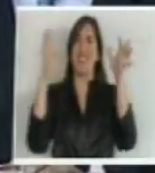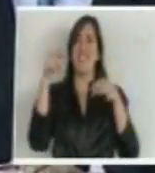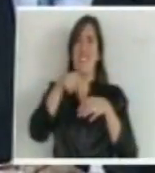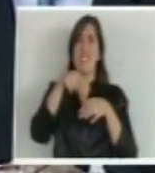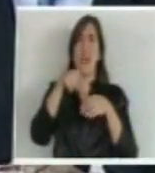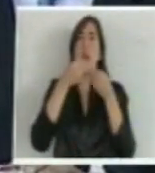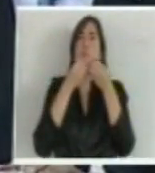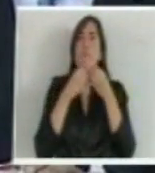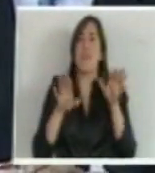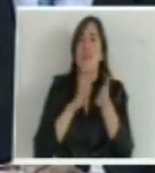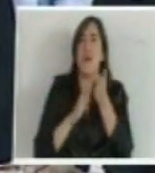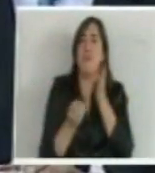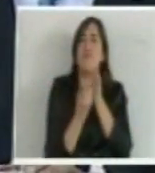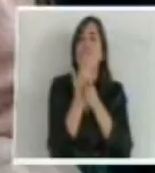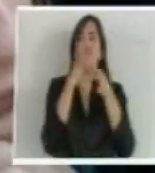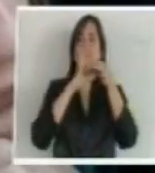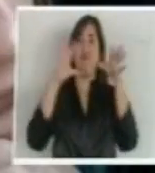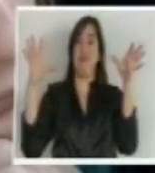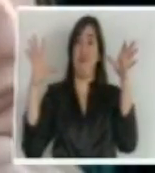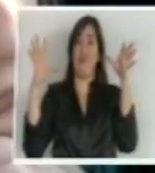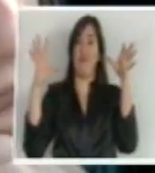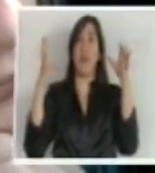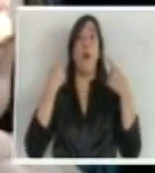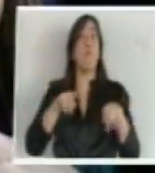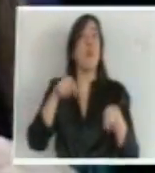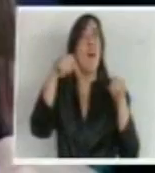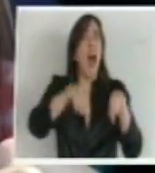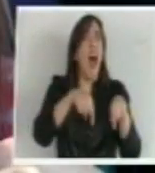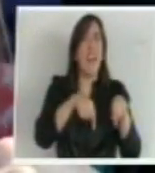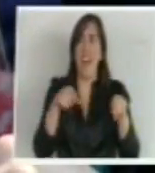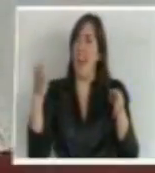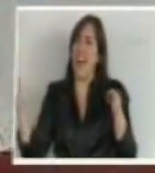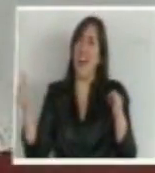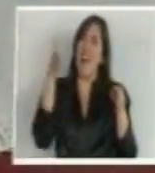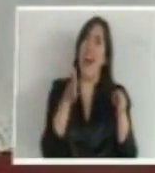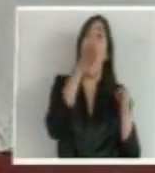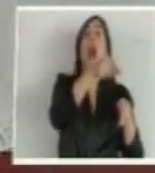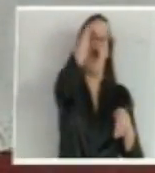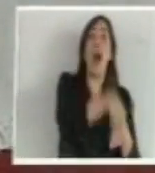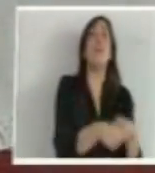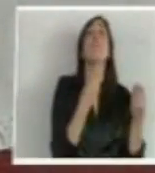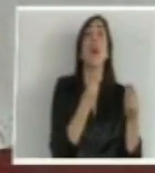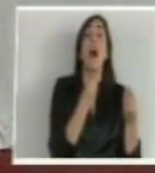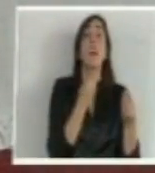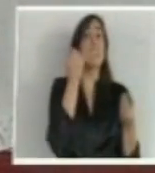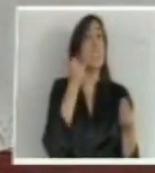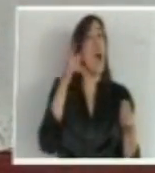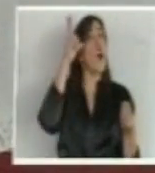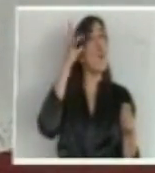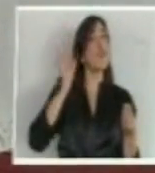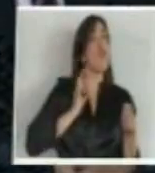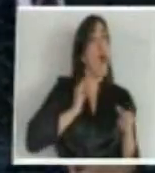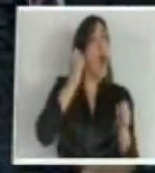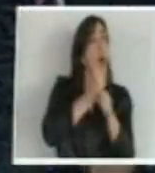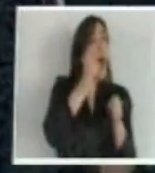recién comenzaba. Pero acá se incorporan a la política después de 8 años de gestión